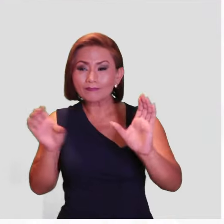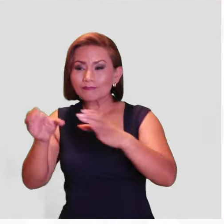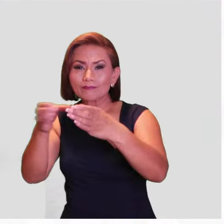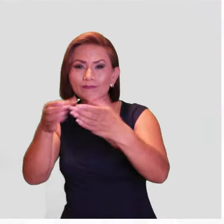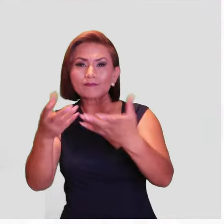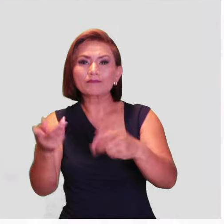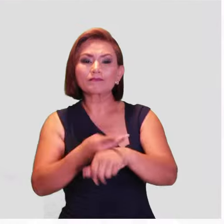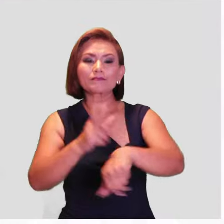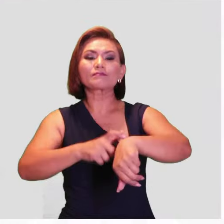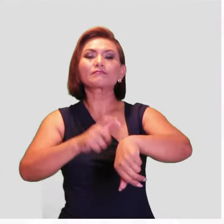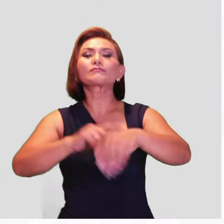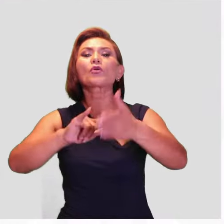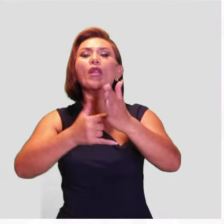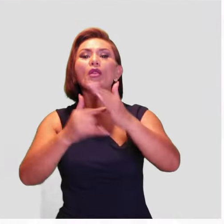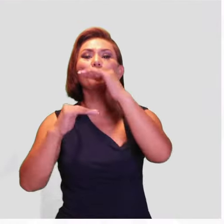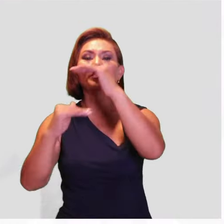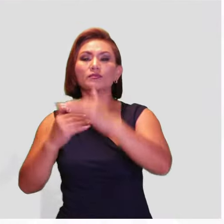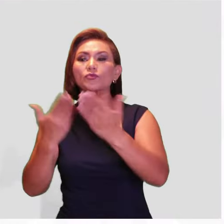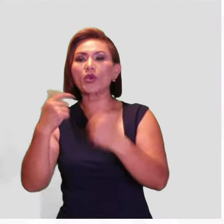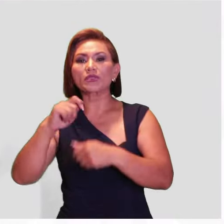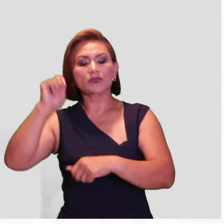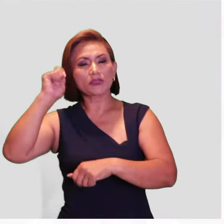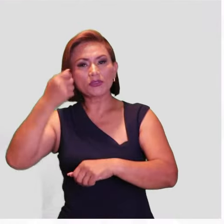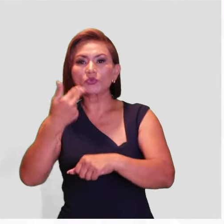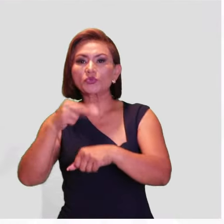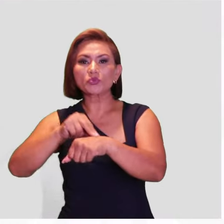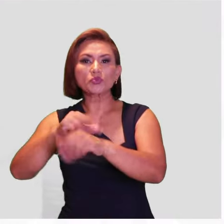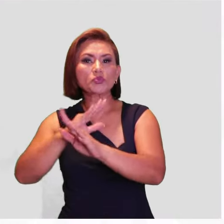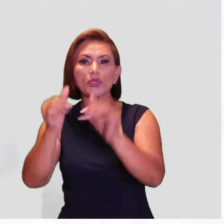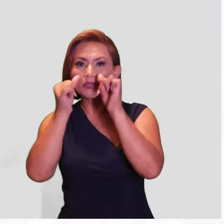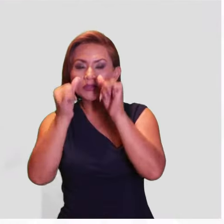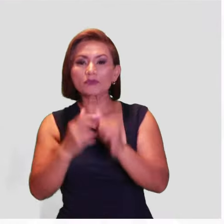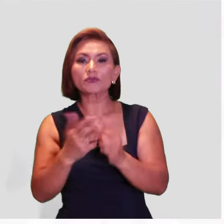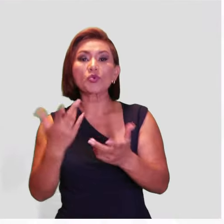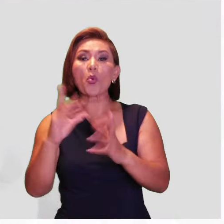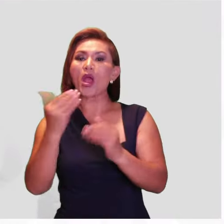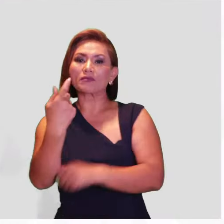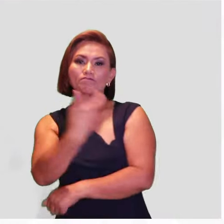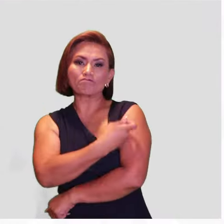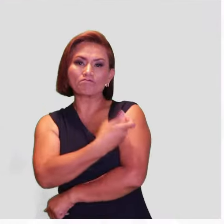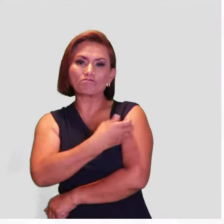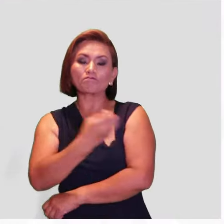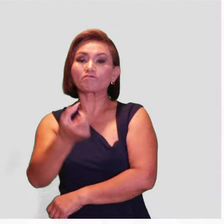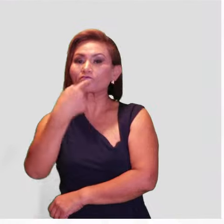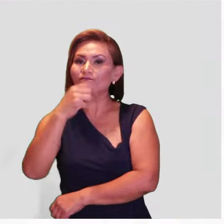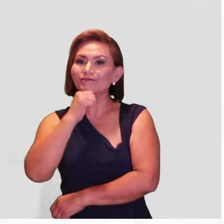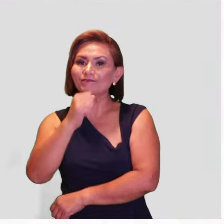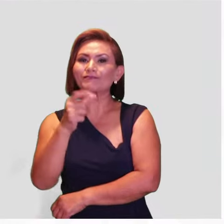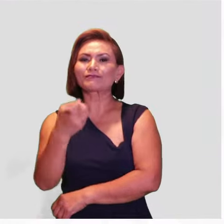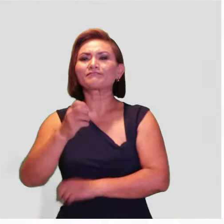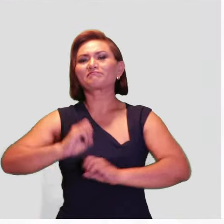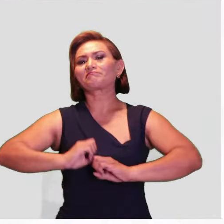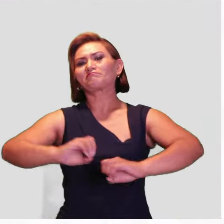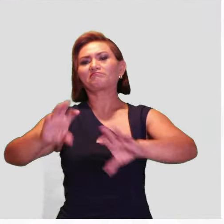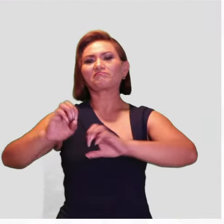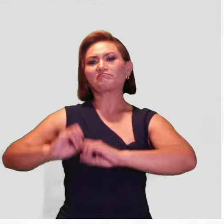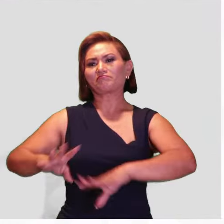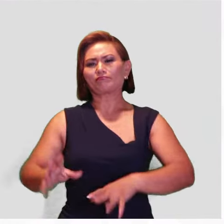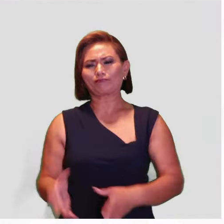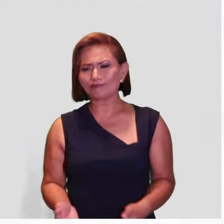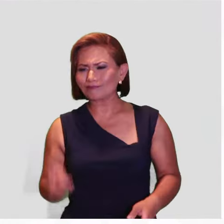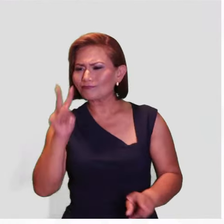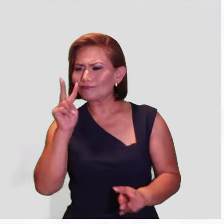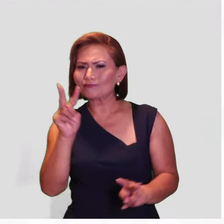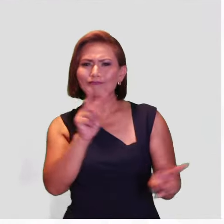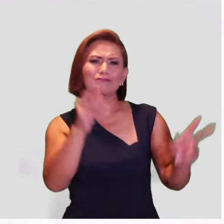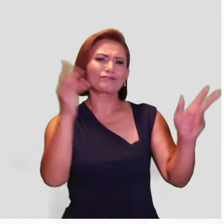los horarios. No hay servicios, no se les brinda atención, no hay cuadro básico de medicamentos. Basta ver el abandono de las localidades para saber, como